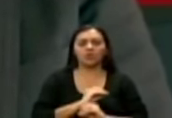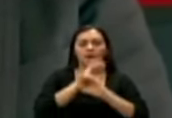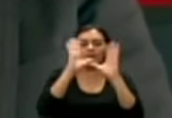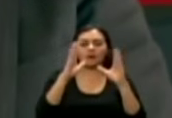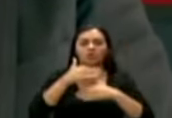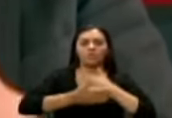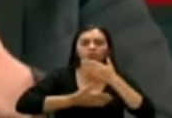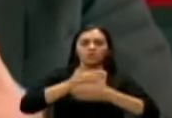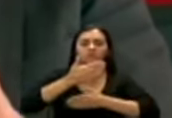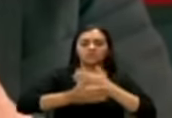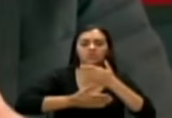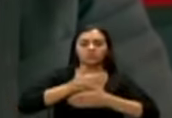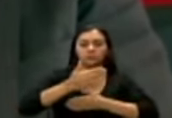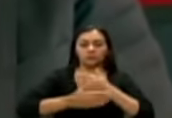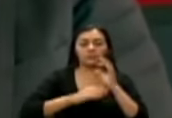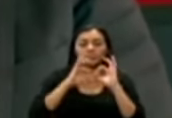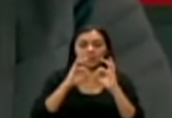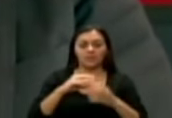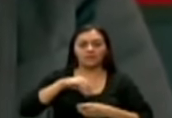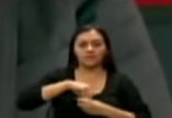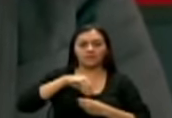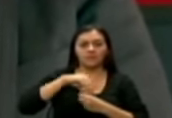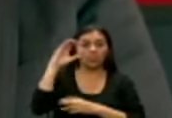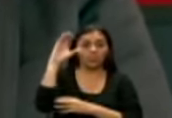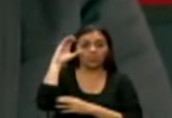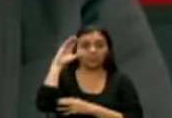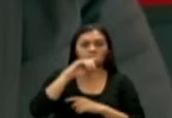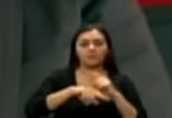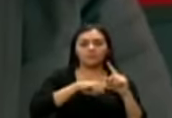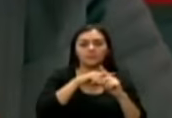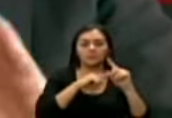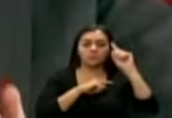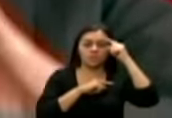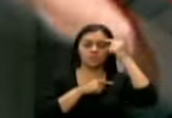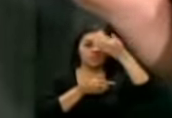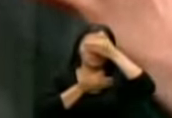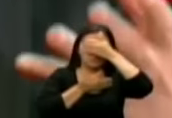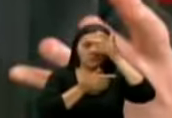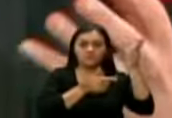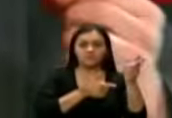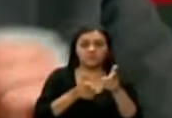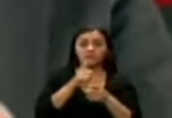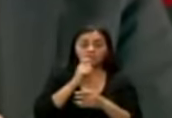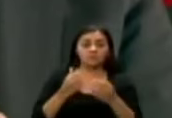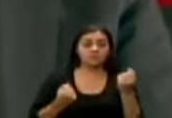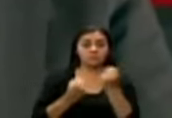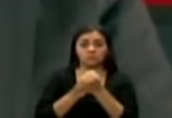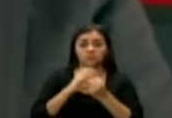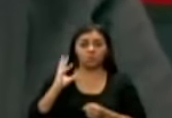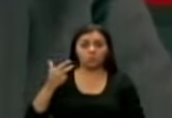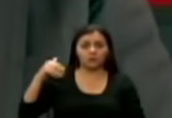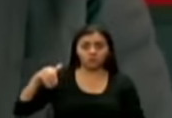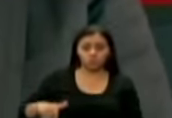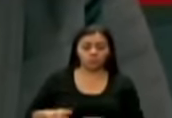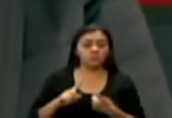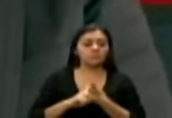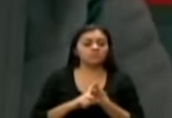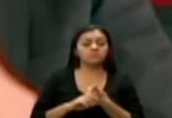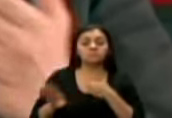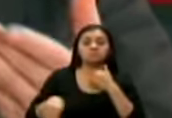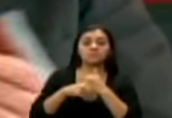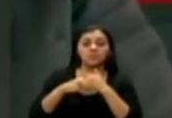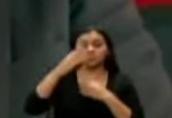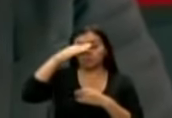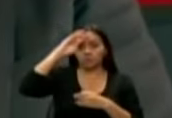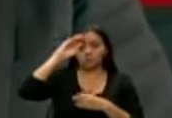de negociación interno en Colombia entre el gobierno y la FARC, que tiene el respaldo de UNASUR, que incorporó a Cuba. Esto no